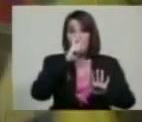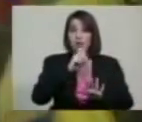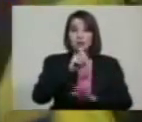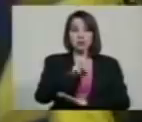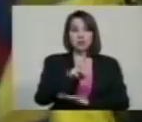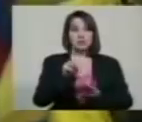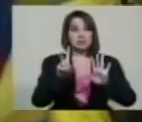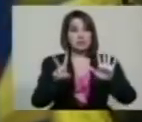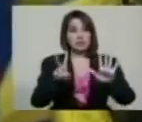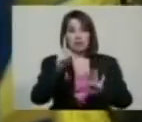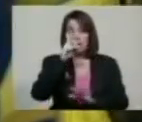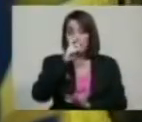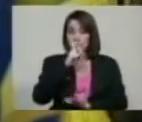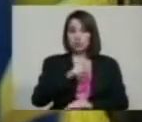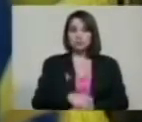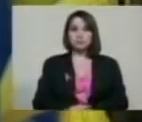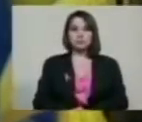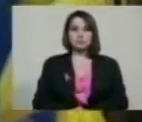años.